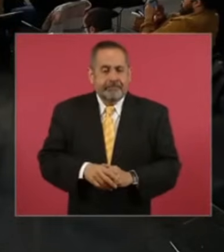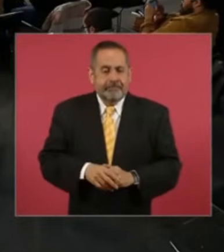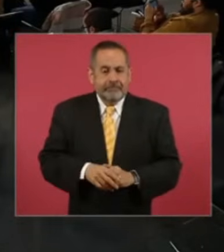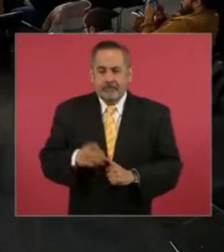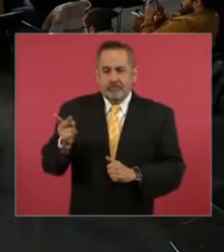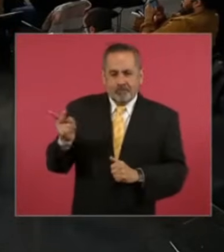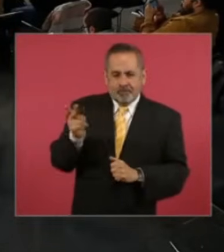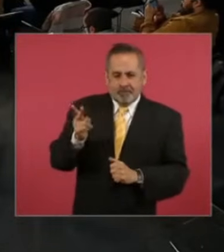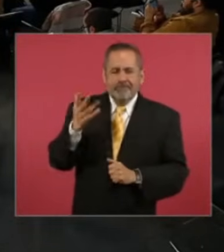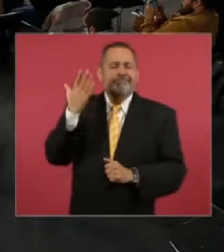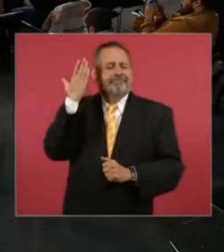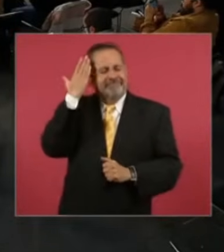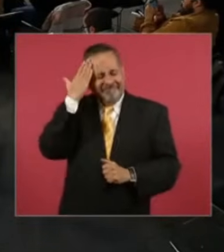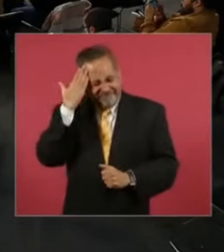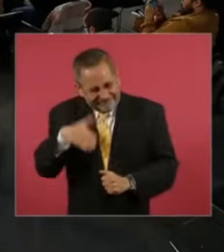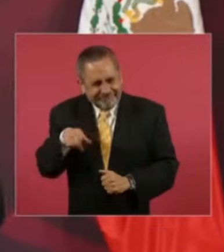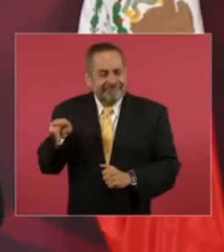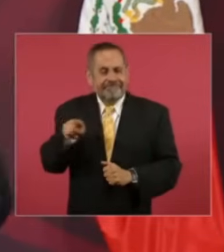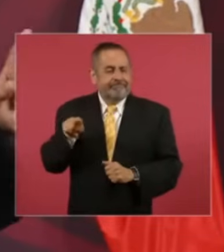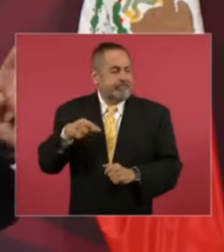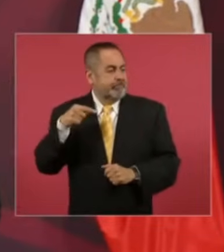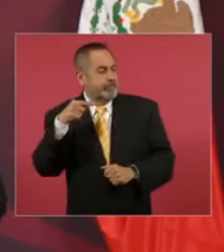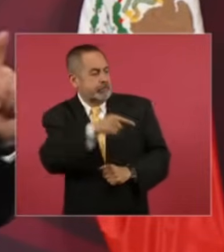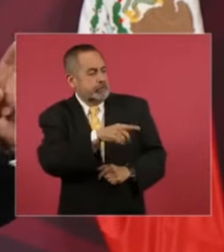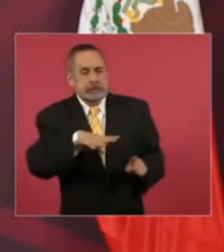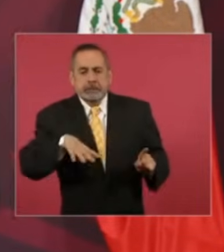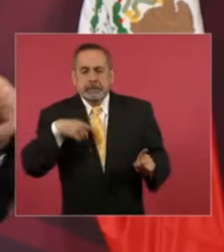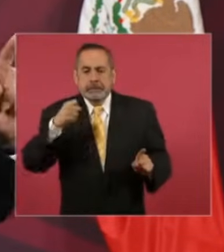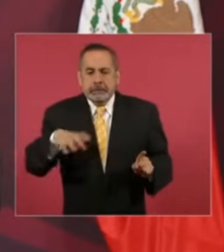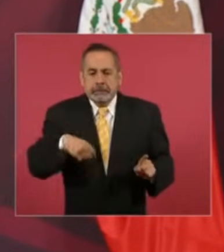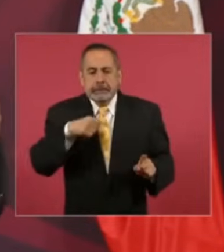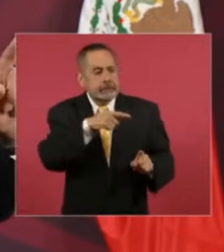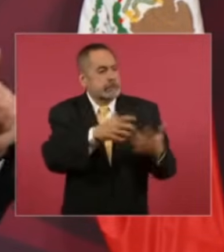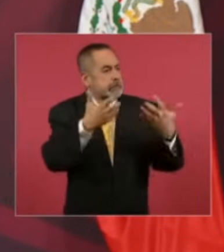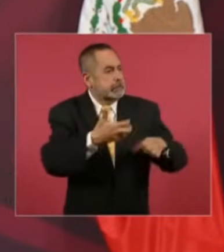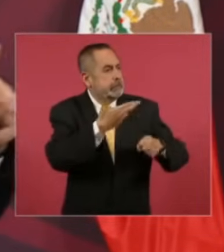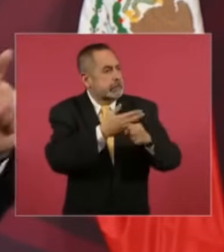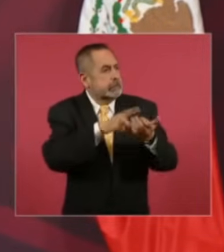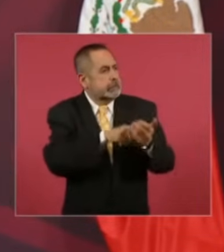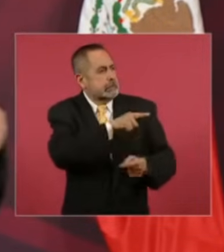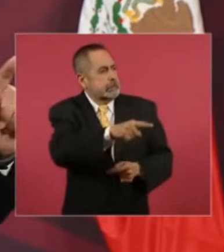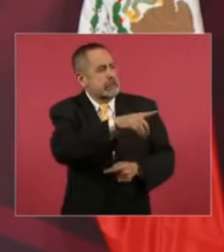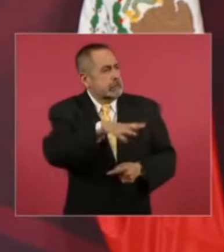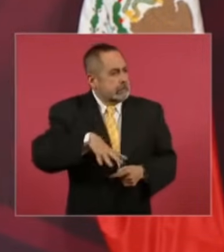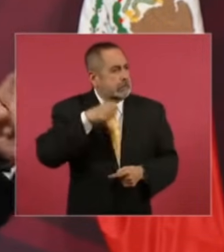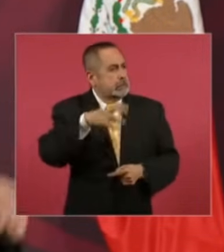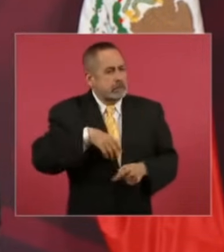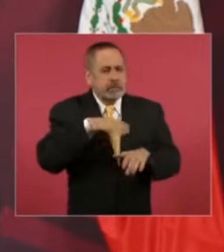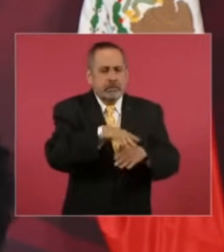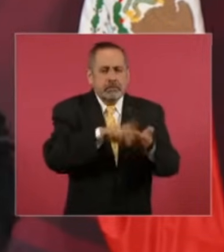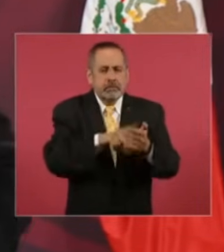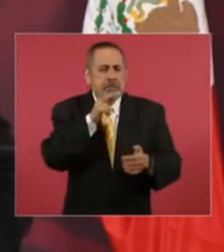sabían los dos los abusos que cometían las empresas extranjeras